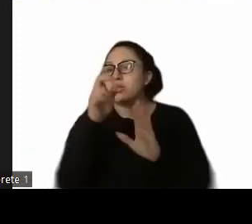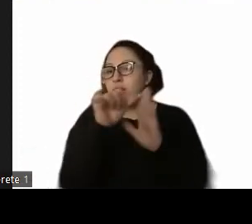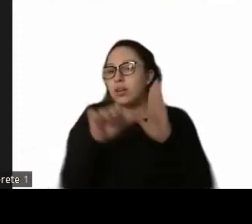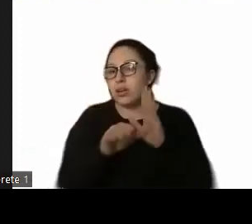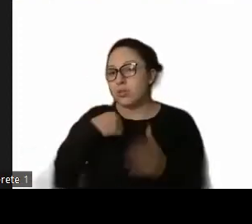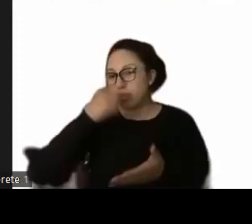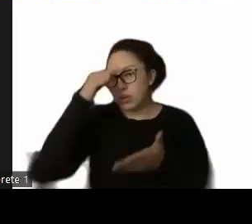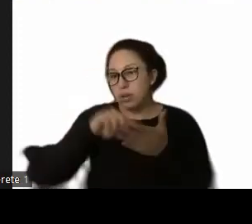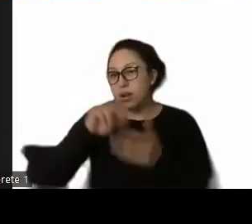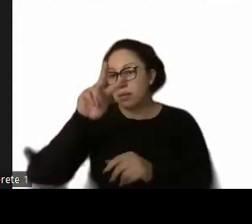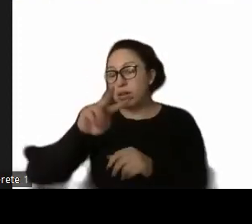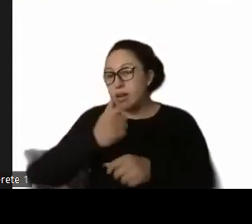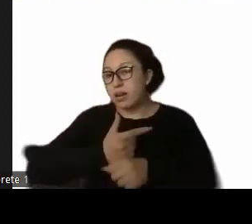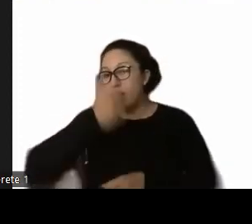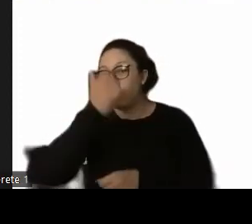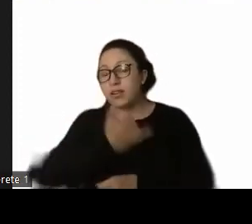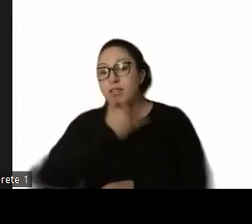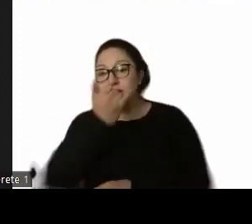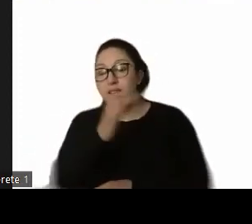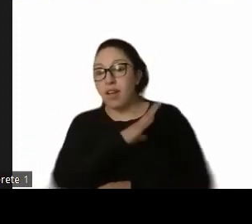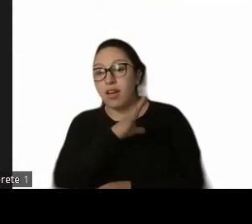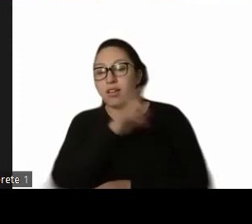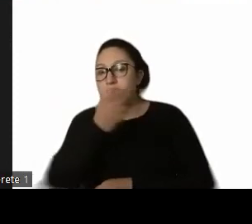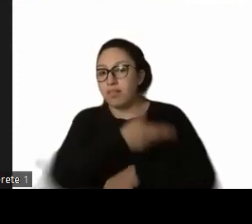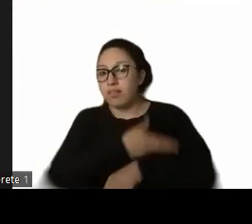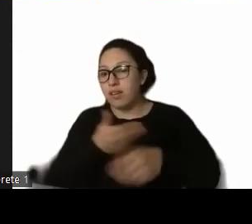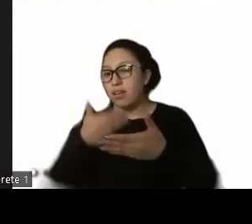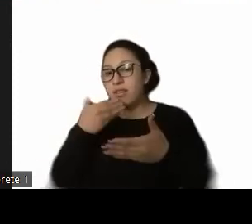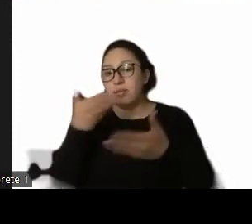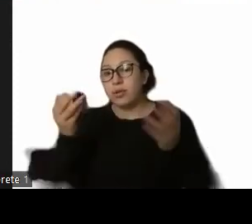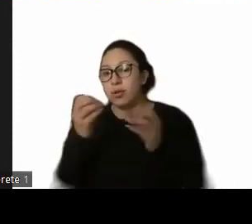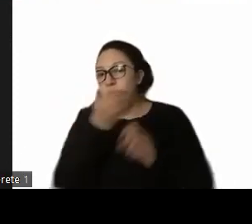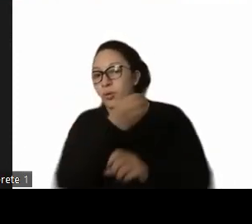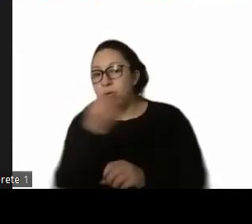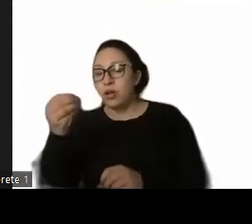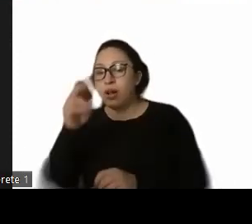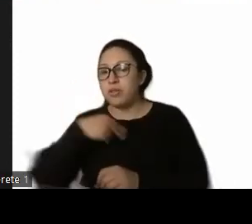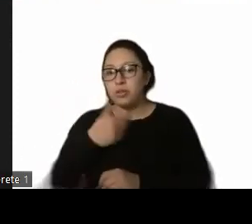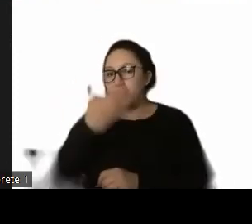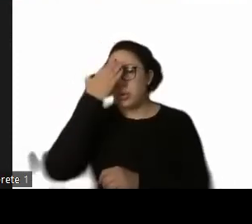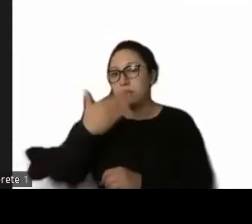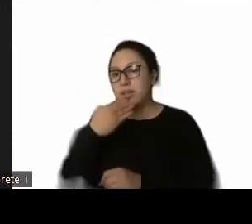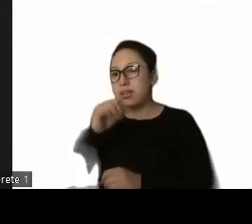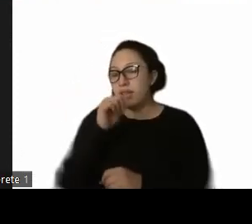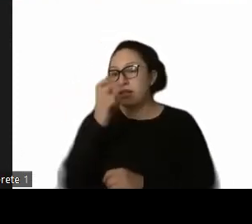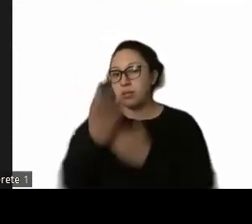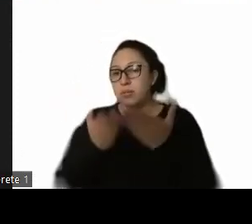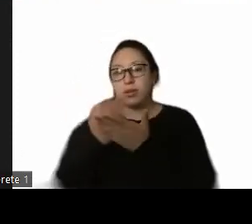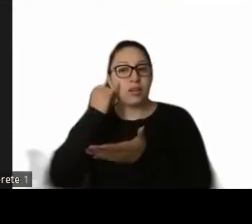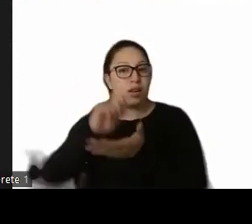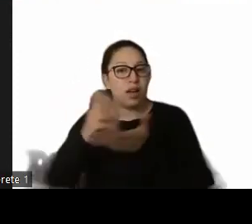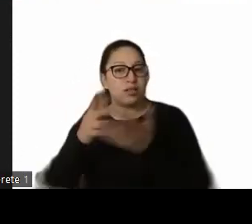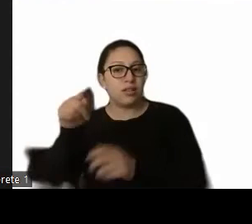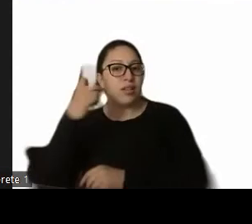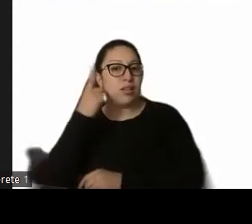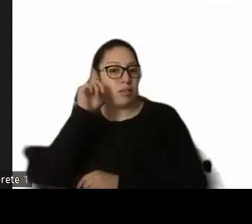grave de forma el que no se establezca esto, porque yo no conozco la iniciativa de la diputada de estos artículos. Además,